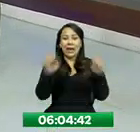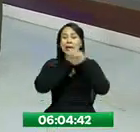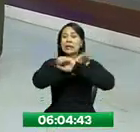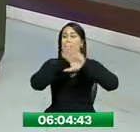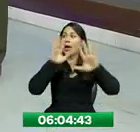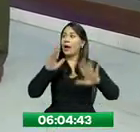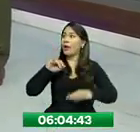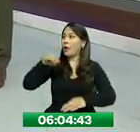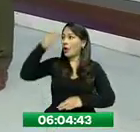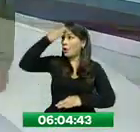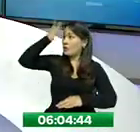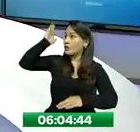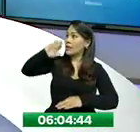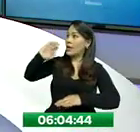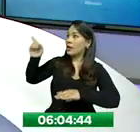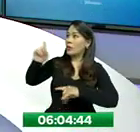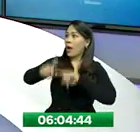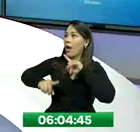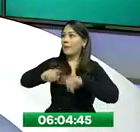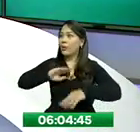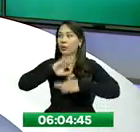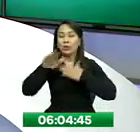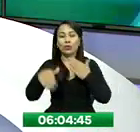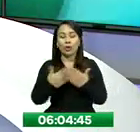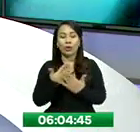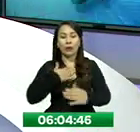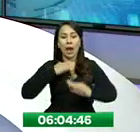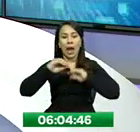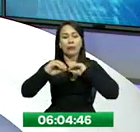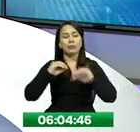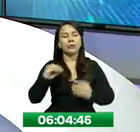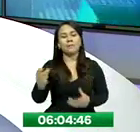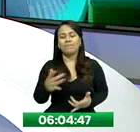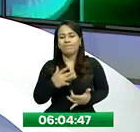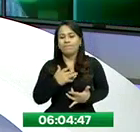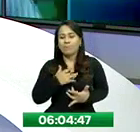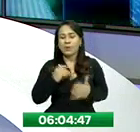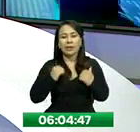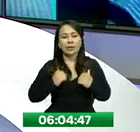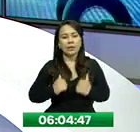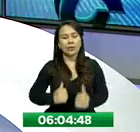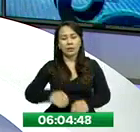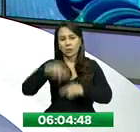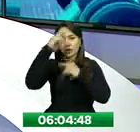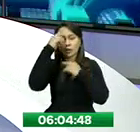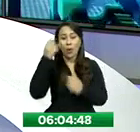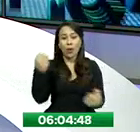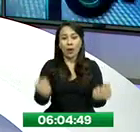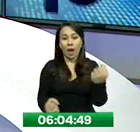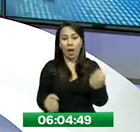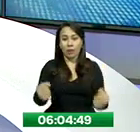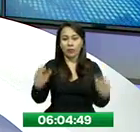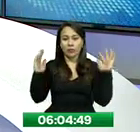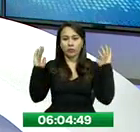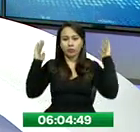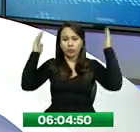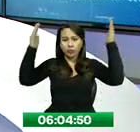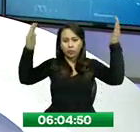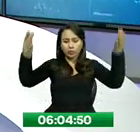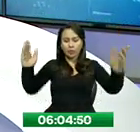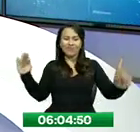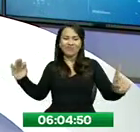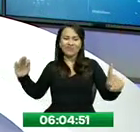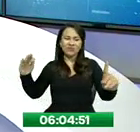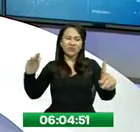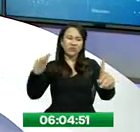Sí, José Luis y amables televidentes, con una información muy triste. Una volqueta atropelló a